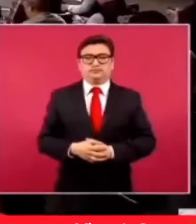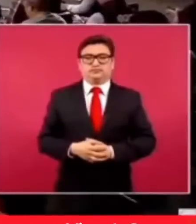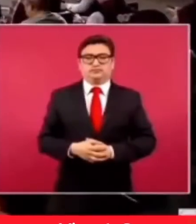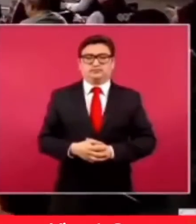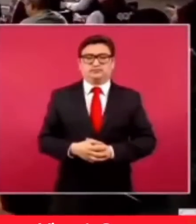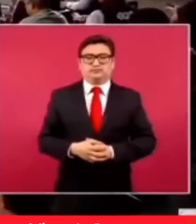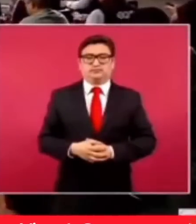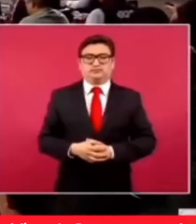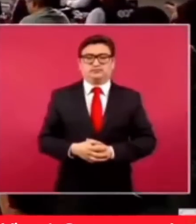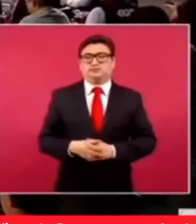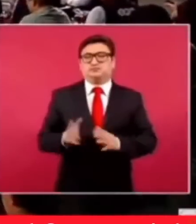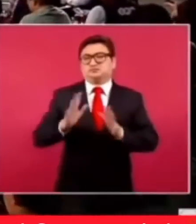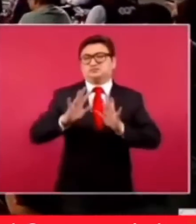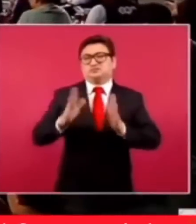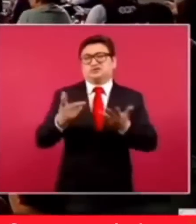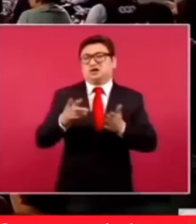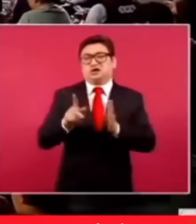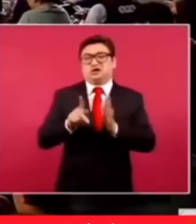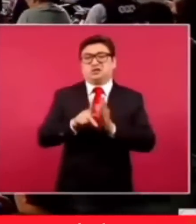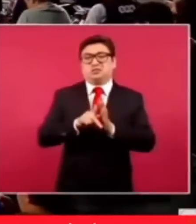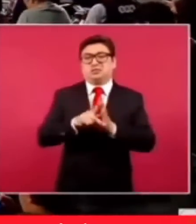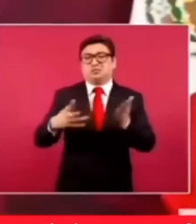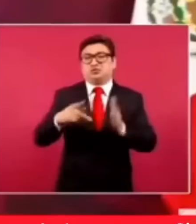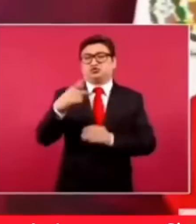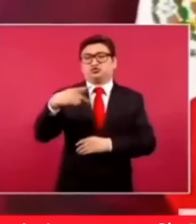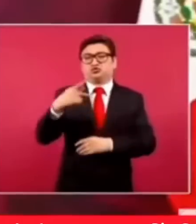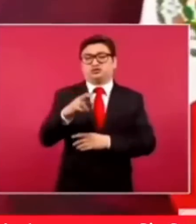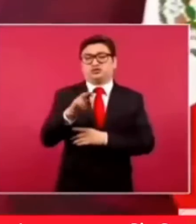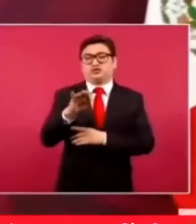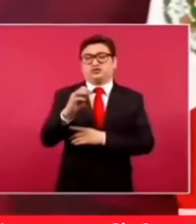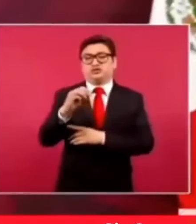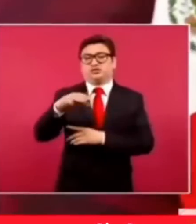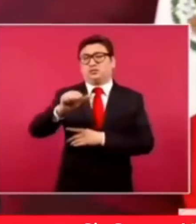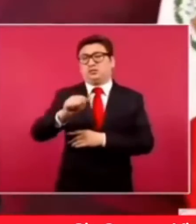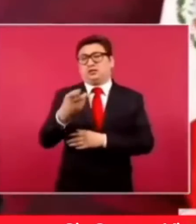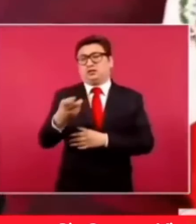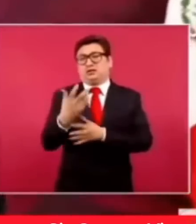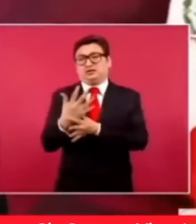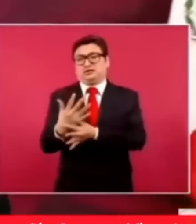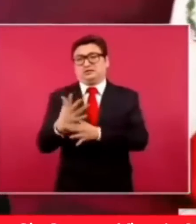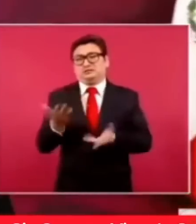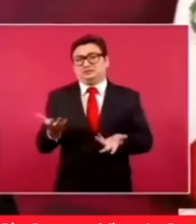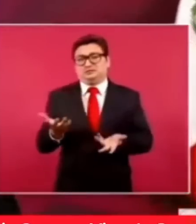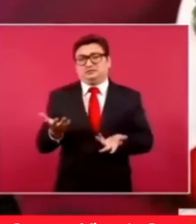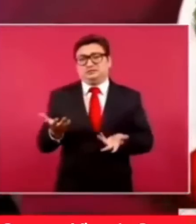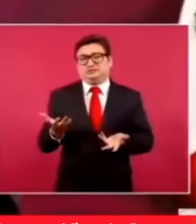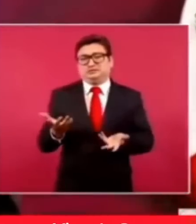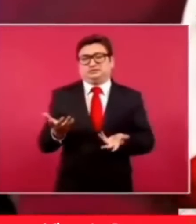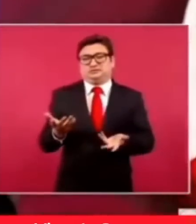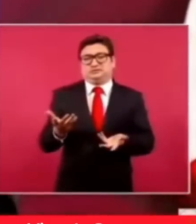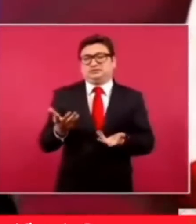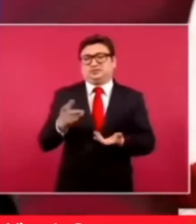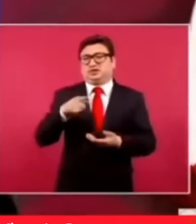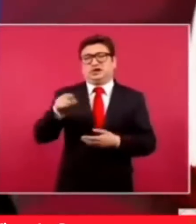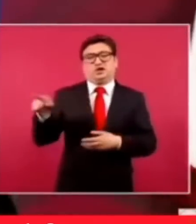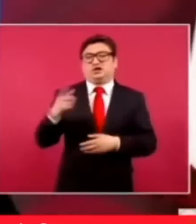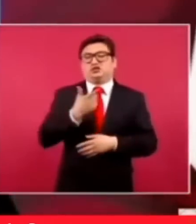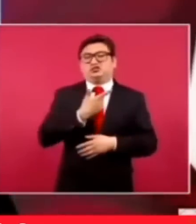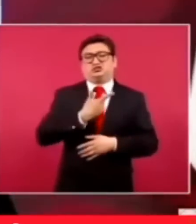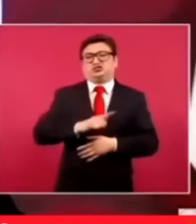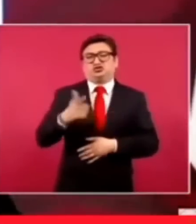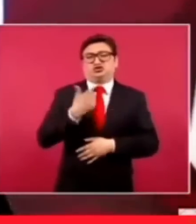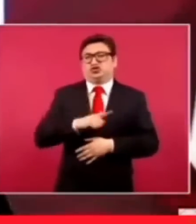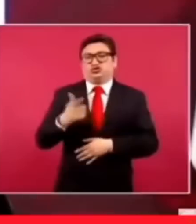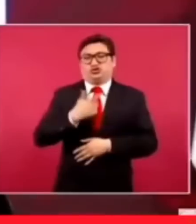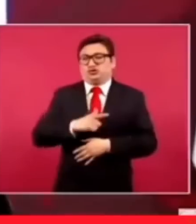Lo que dice el Reforma, tu periódico. O sea, pues que no les gusta a